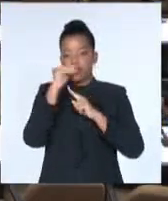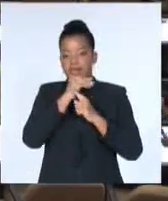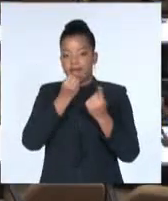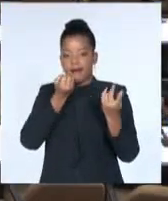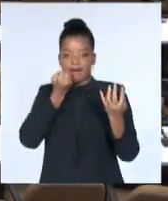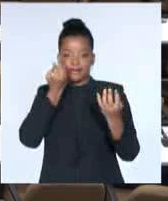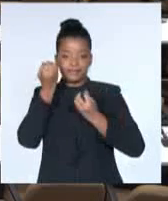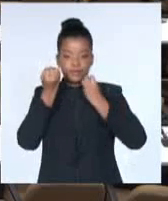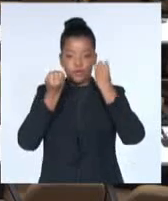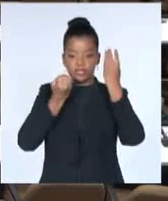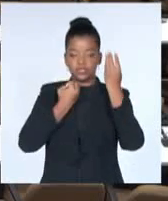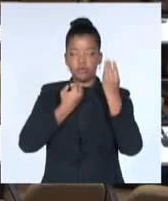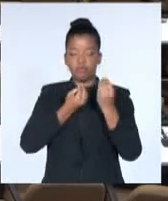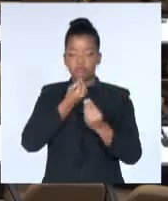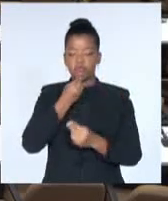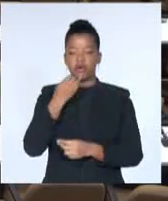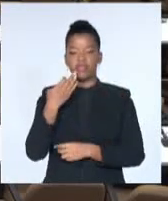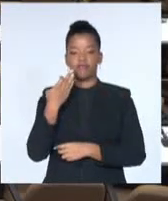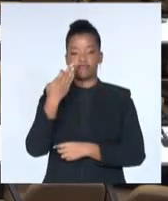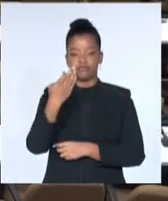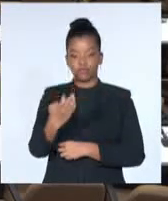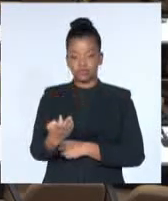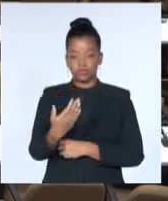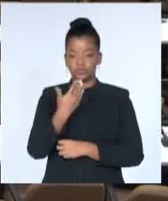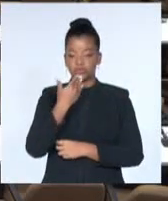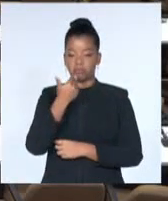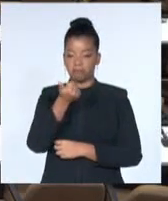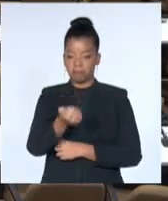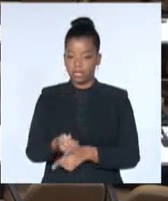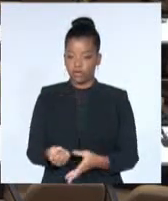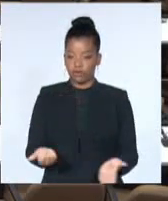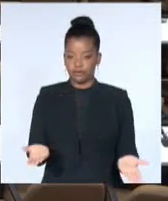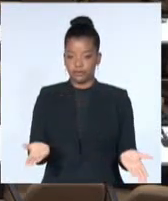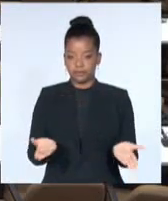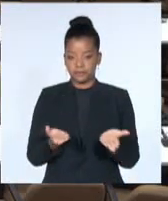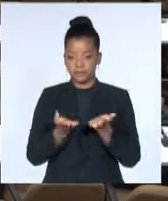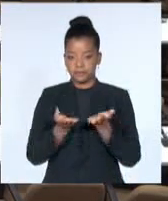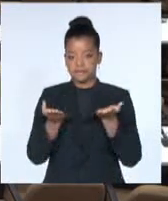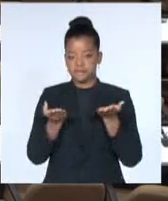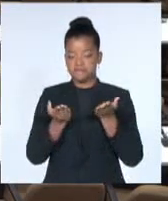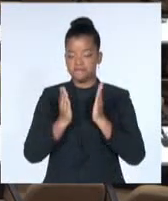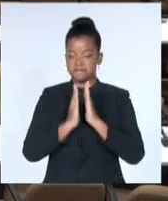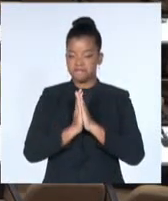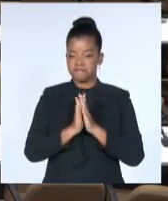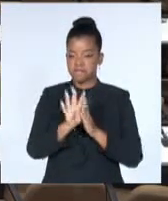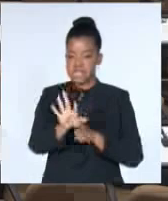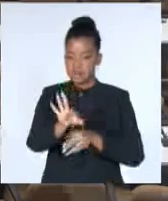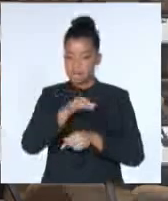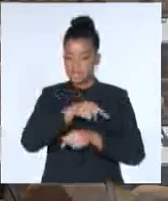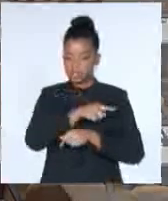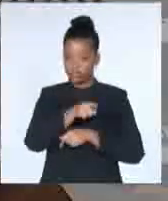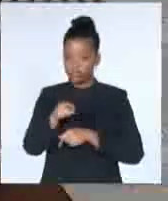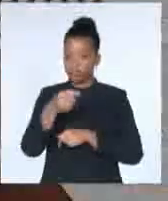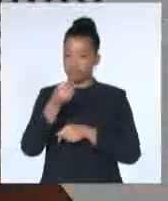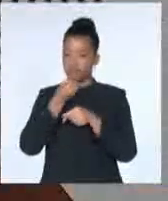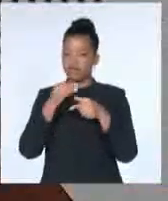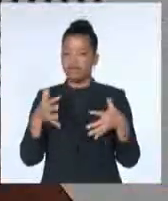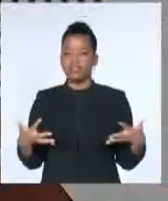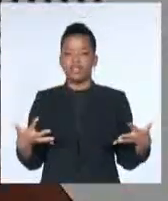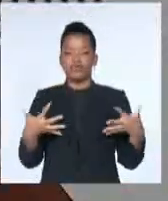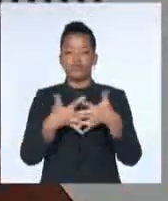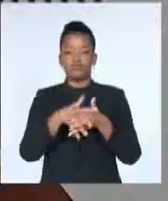el camino hacia un futuro sostenible y próspero. Los invito, unámonos en la hermosa ciudad de La